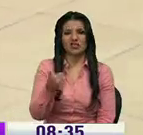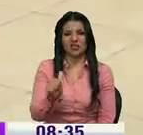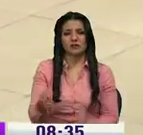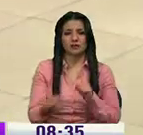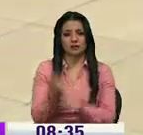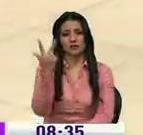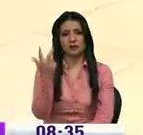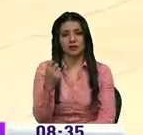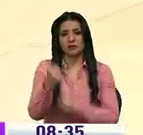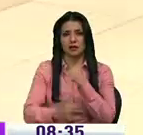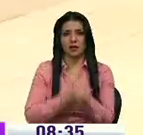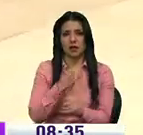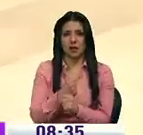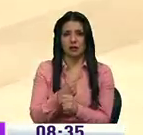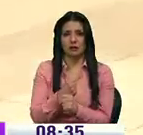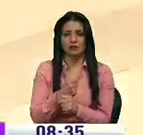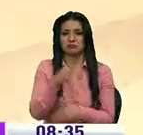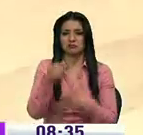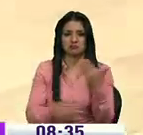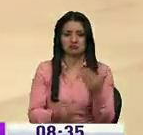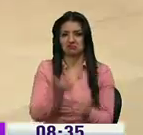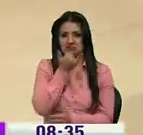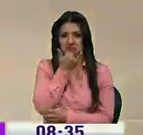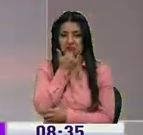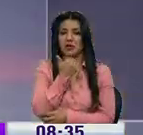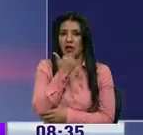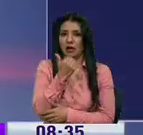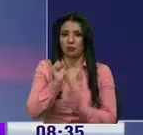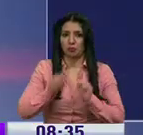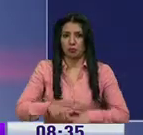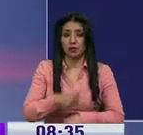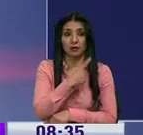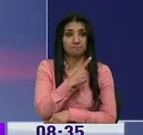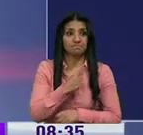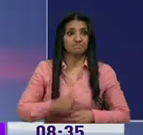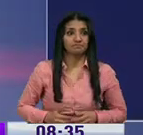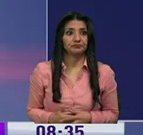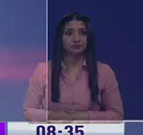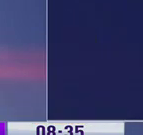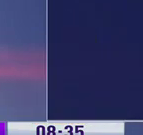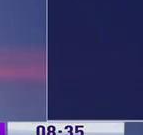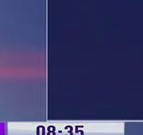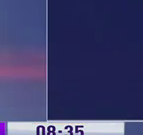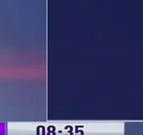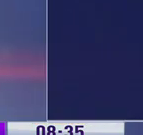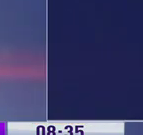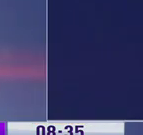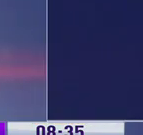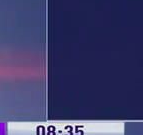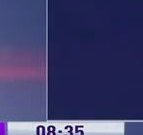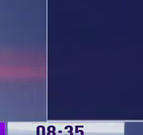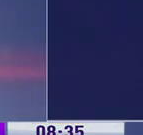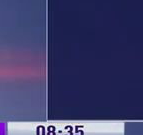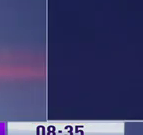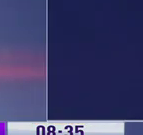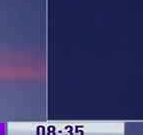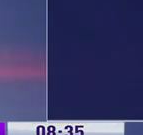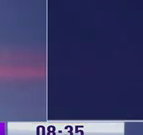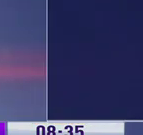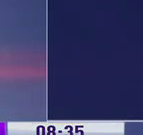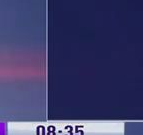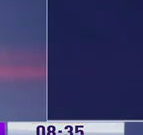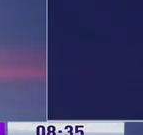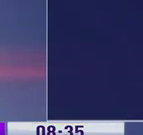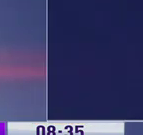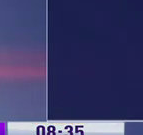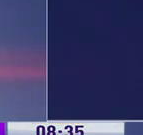13 años cuando concurra alguna de estas circunstancias. Si la privación de la víctima se prolonga por 8 días. Si la víctima es menor de